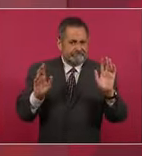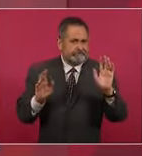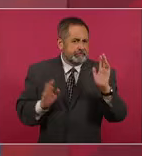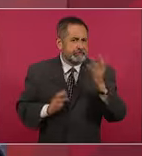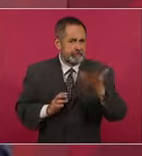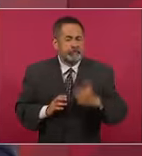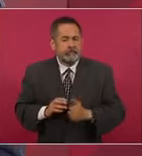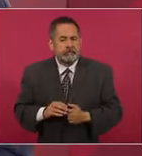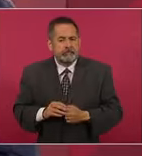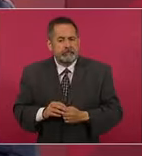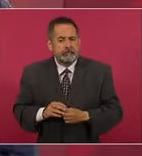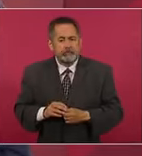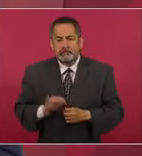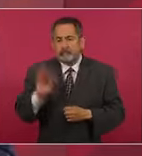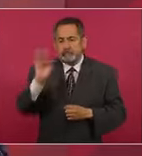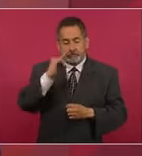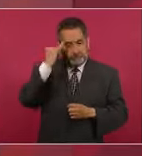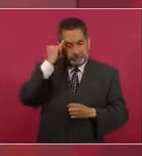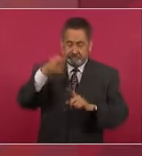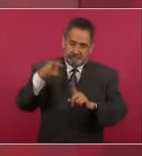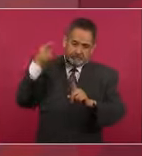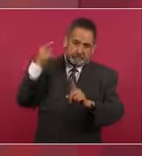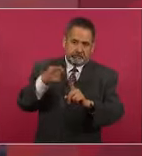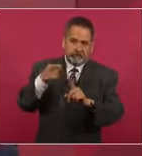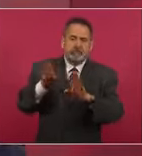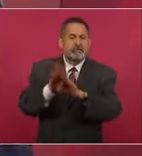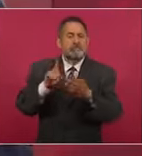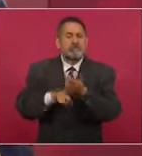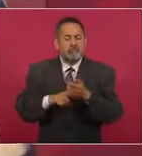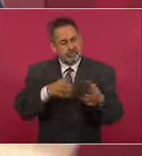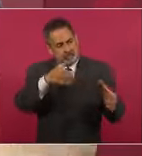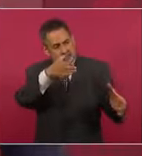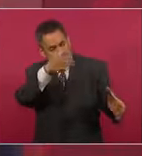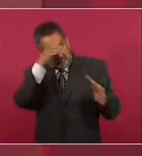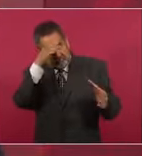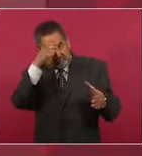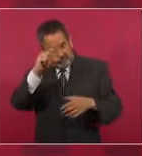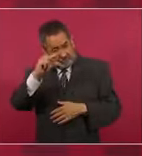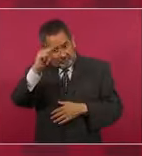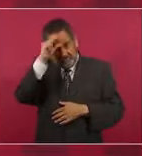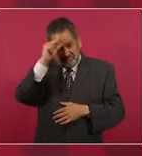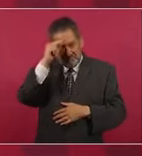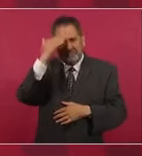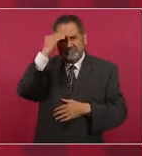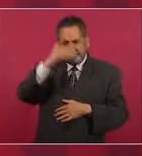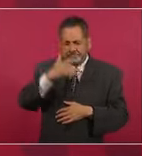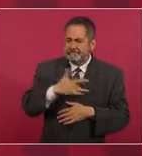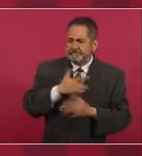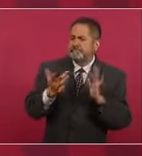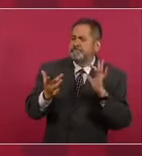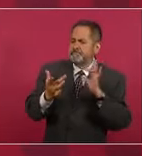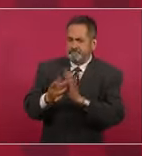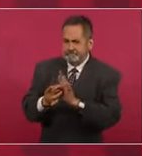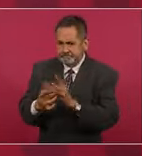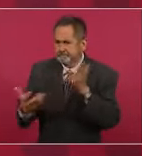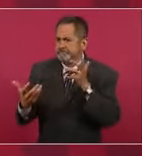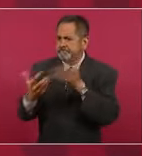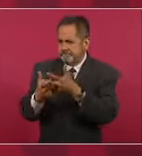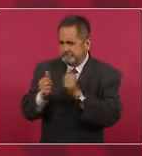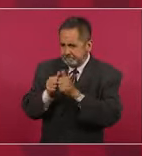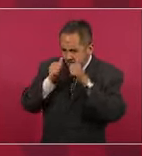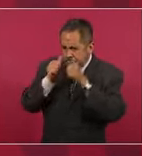Entonces, aquí lo que se busca es que el conocimiento esté al servicio